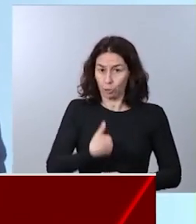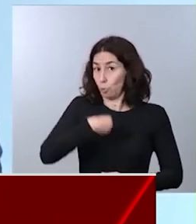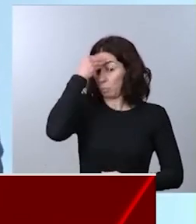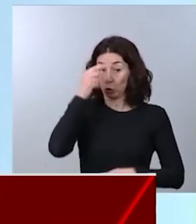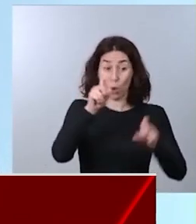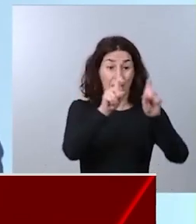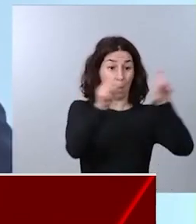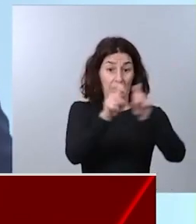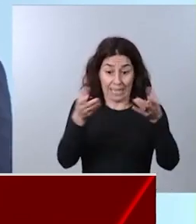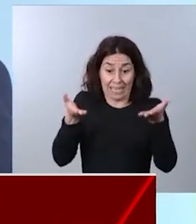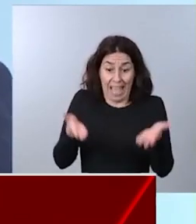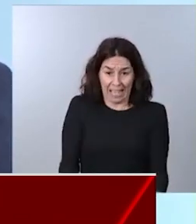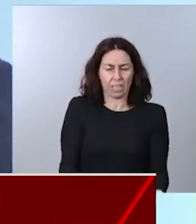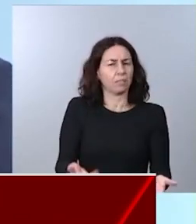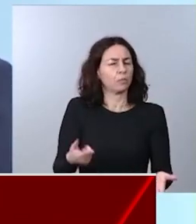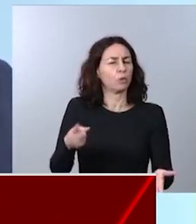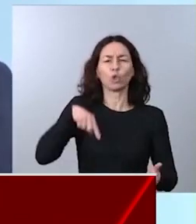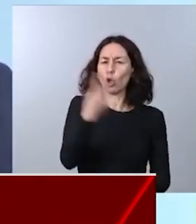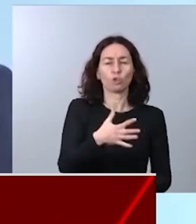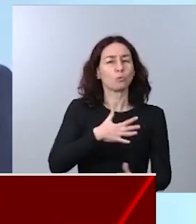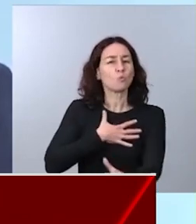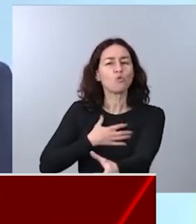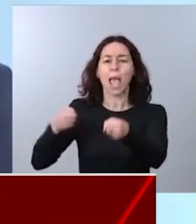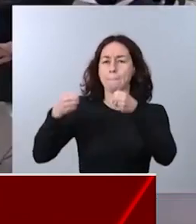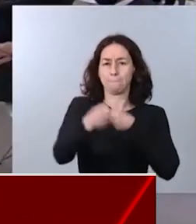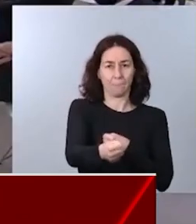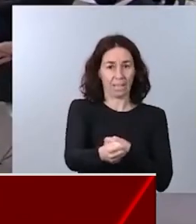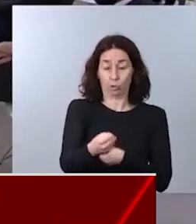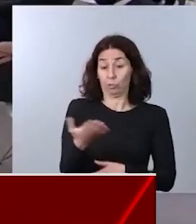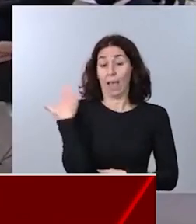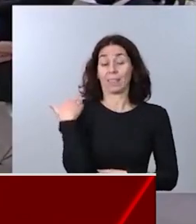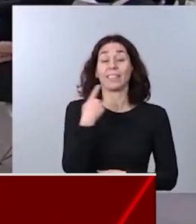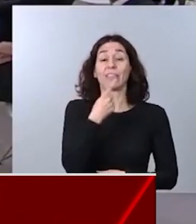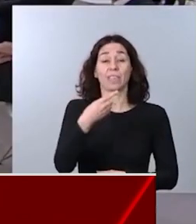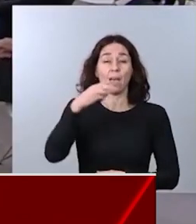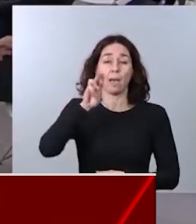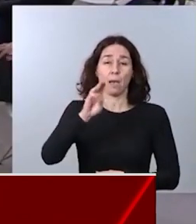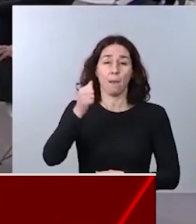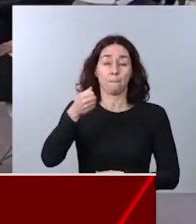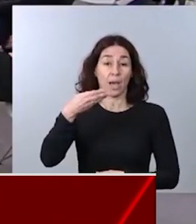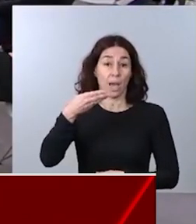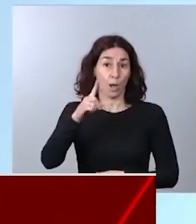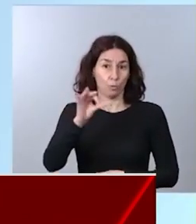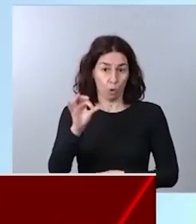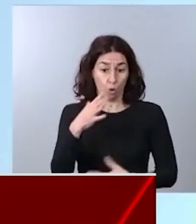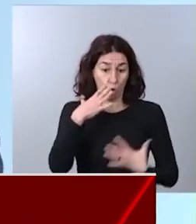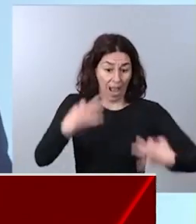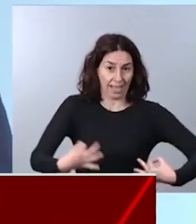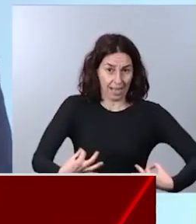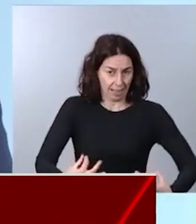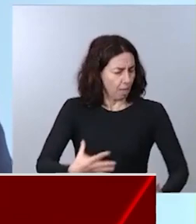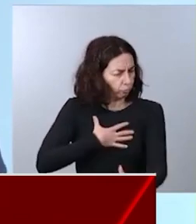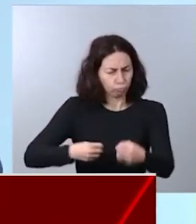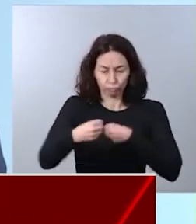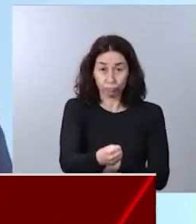Bildu exige que le suelten a los etarras. ¿Por qué? Porque están ligados a los etarras. Es decir, la gente normal no pide este tipo de cosas. La